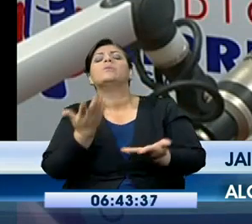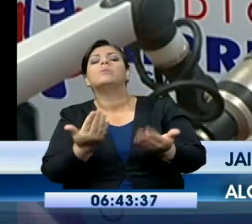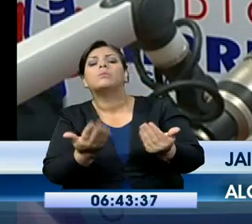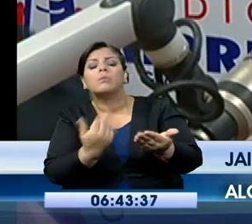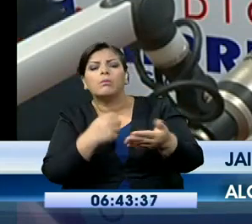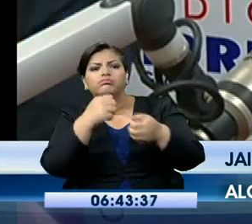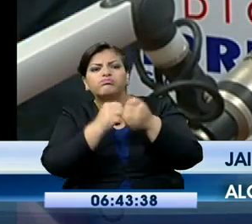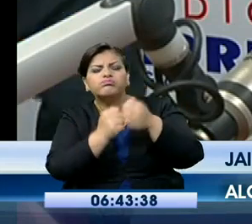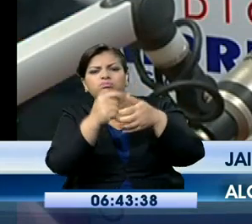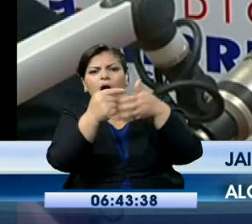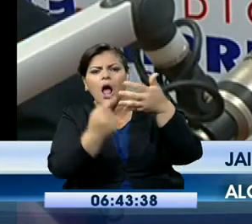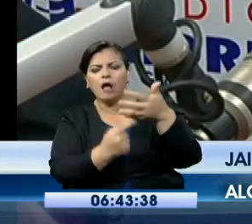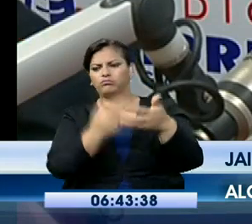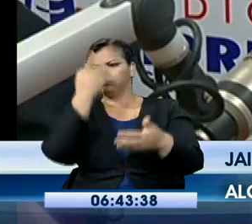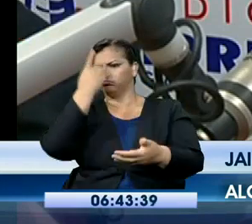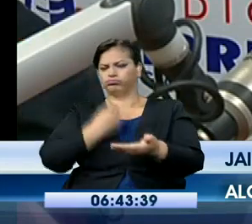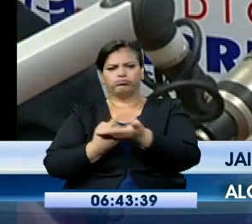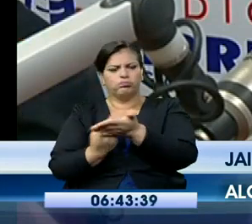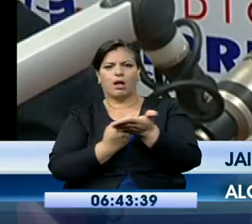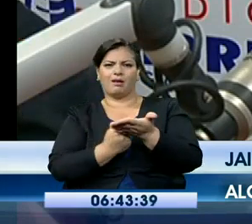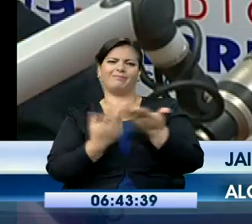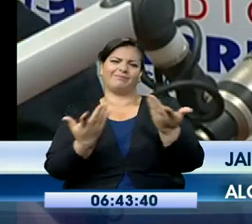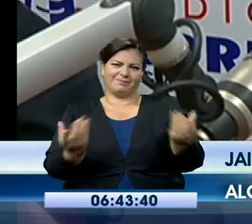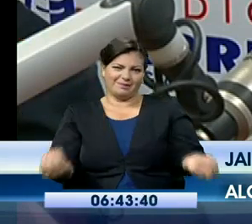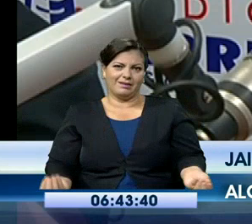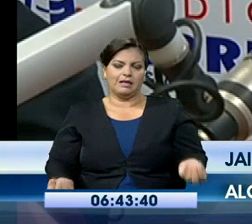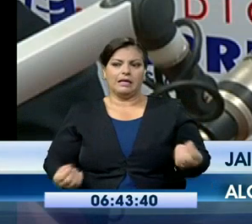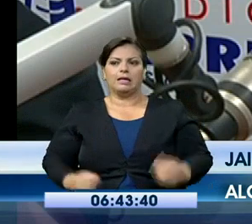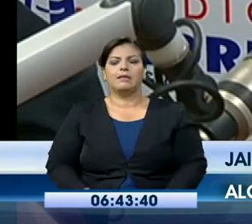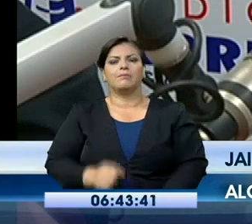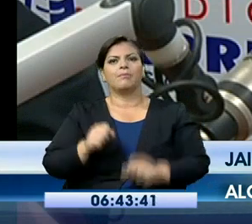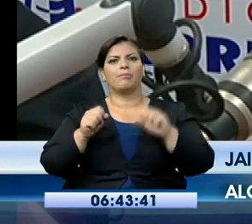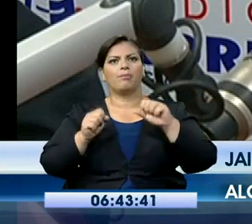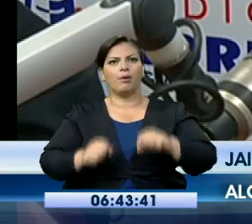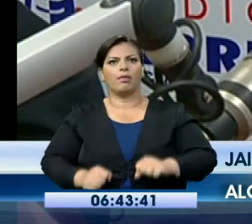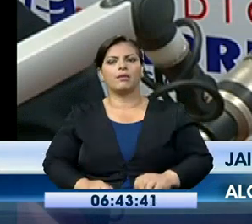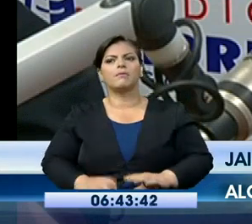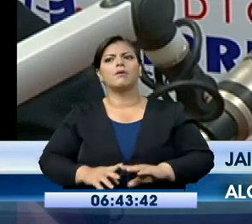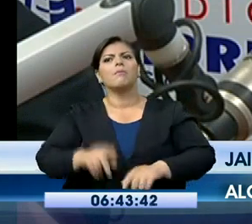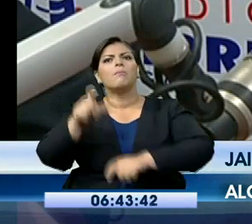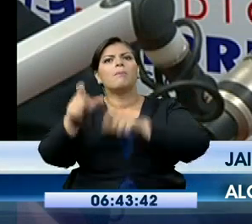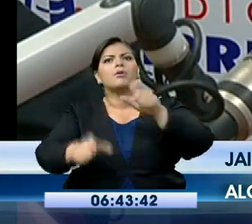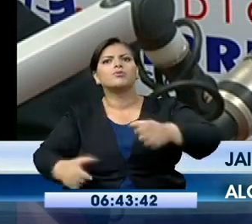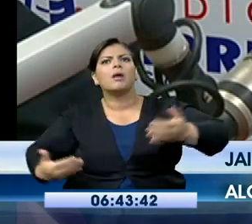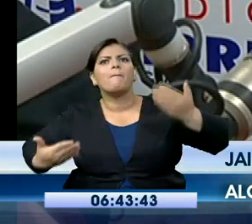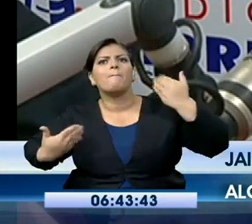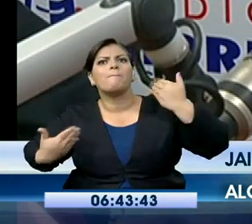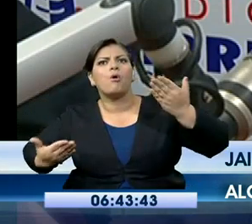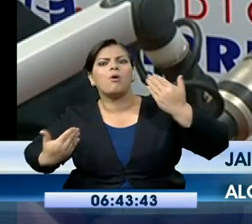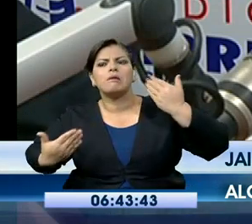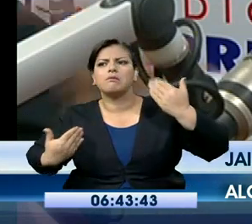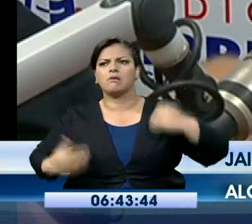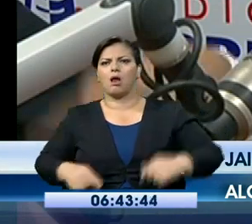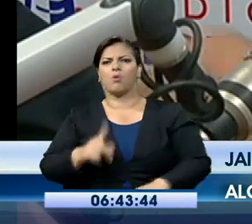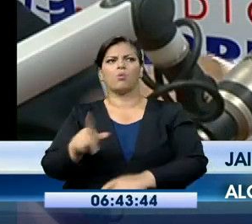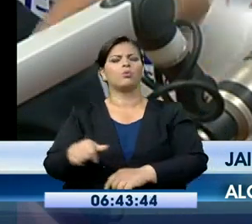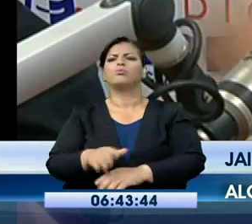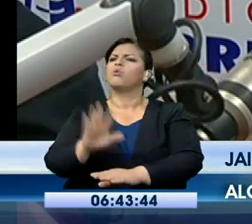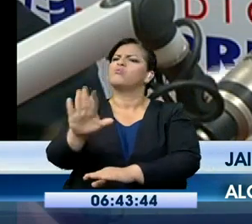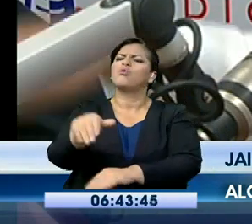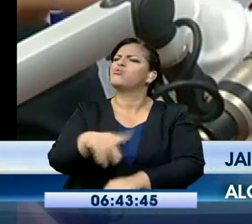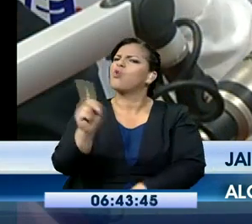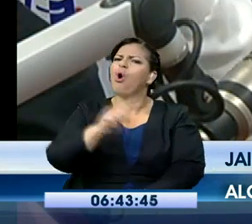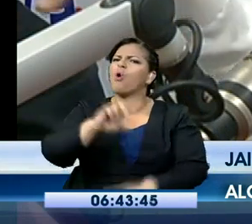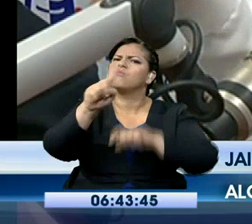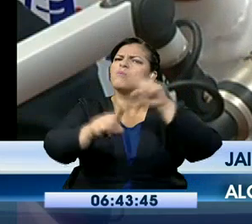vuelvo a incluirme, y los partidos, y vuelvo a incluir el mío, no entienden lo que le conviene al pueblo, que el señor presidente